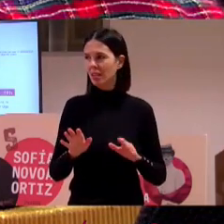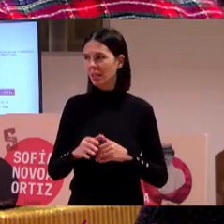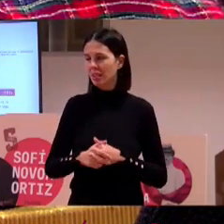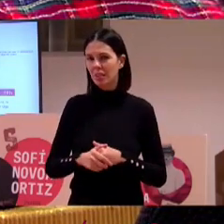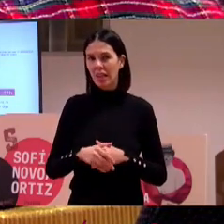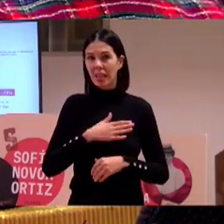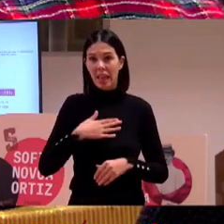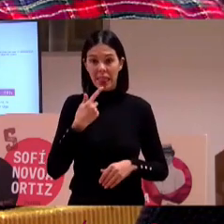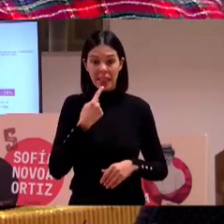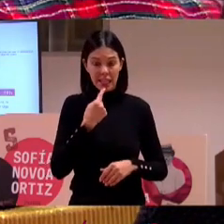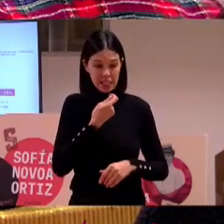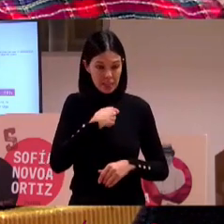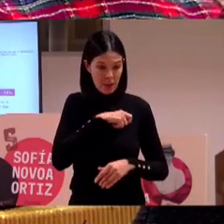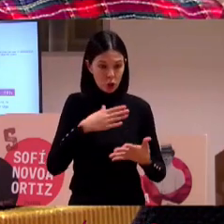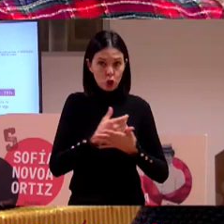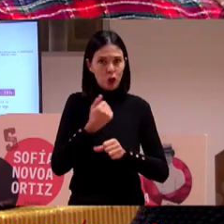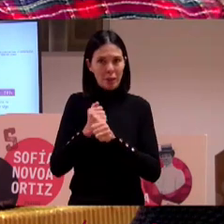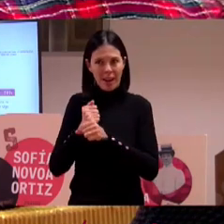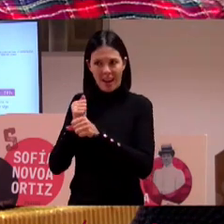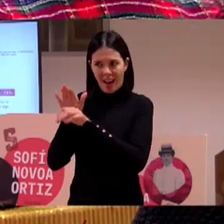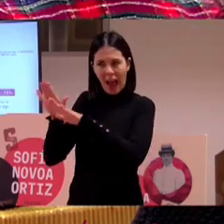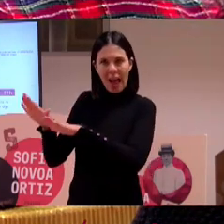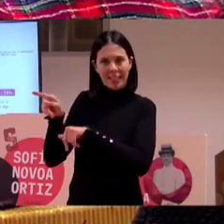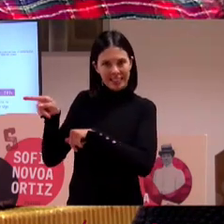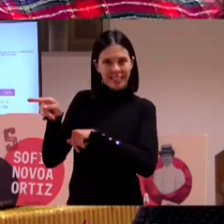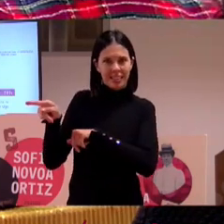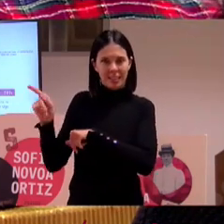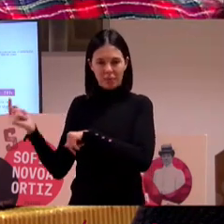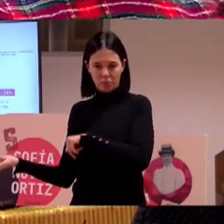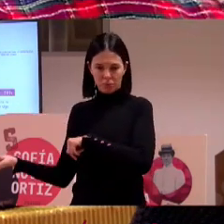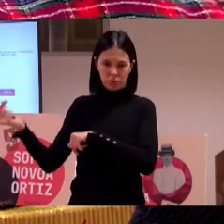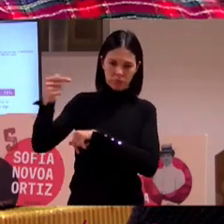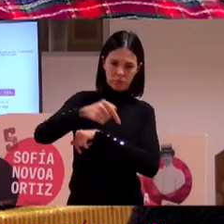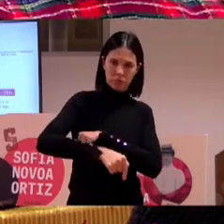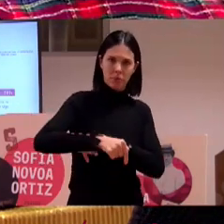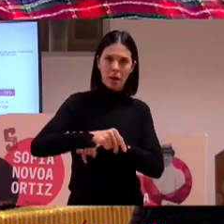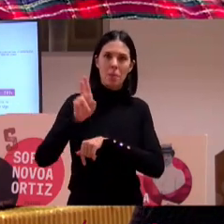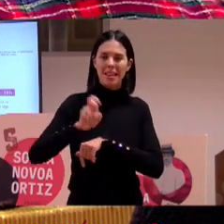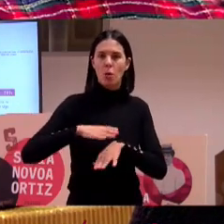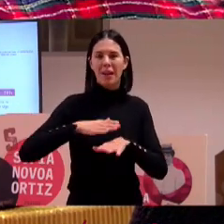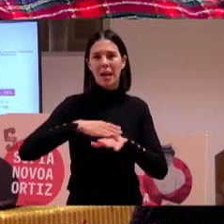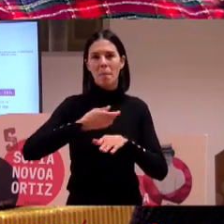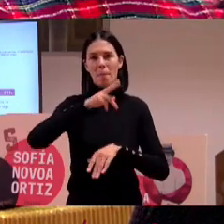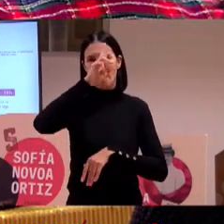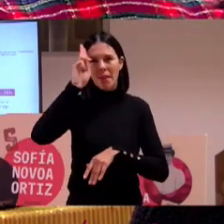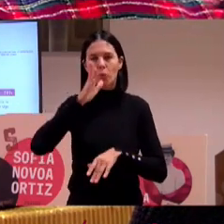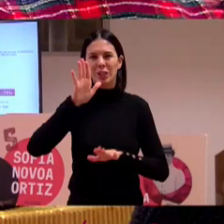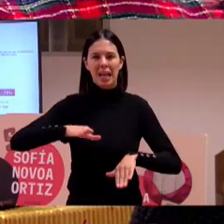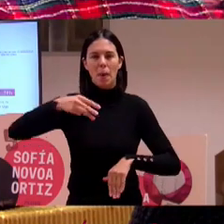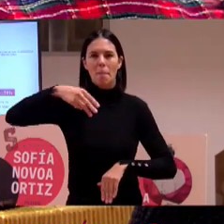os españois que traballaran ali viñeron para Madrid. Non estaba